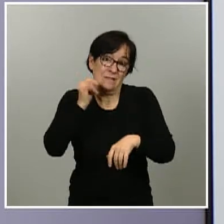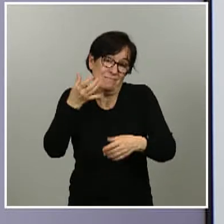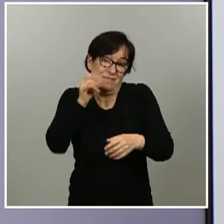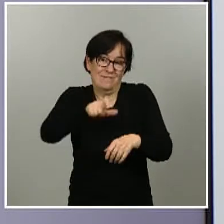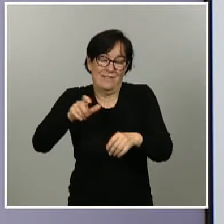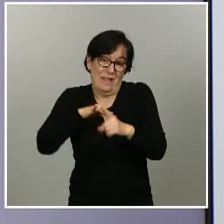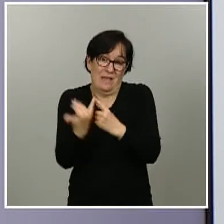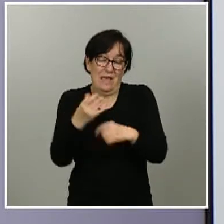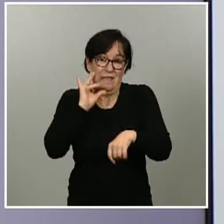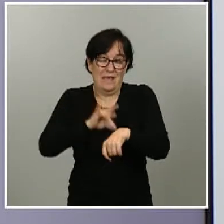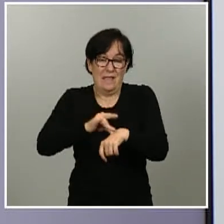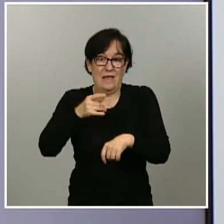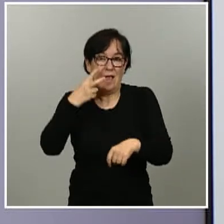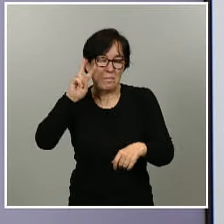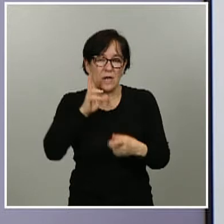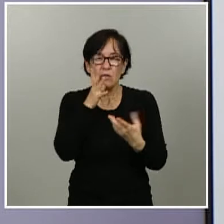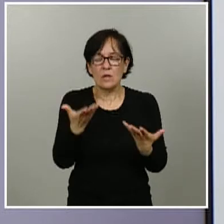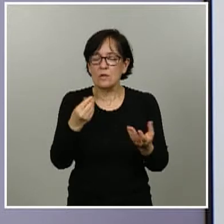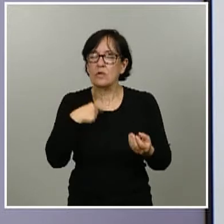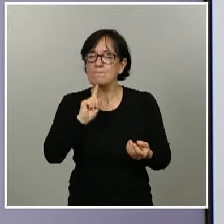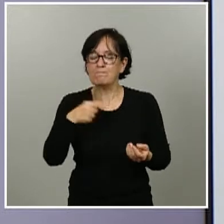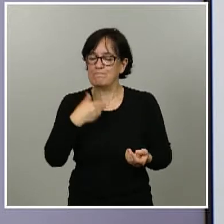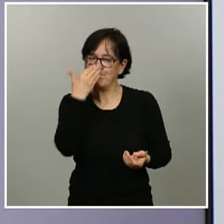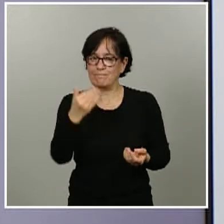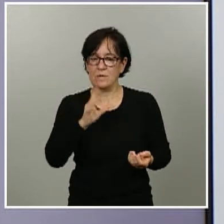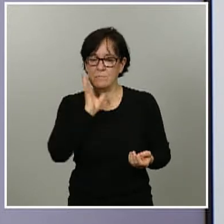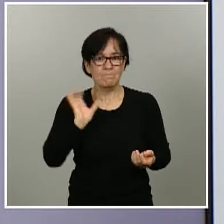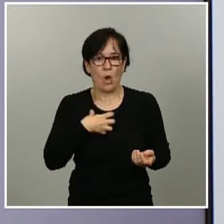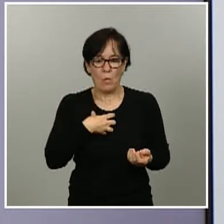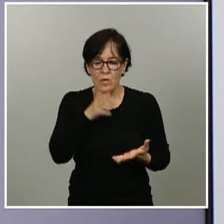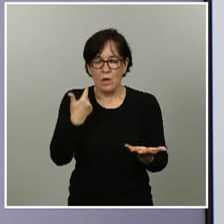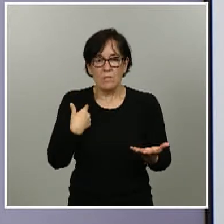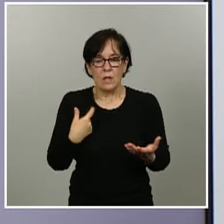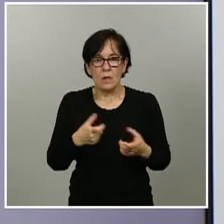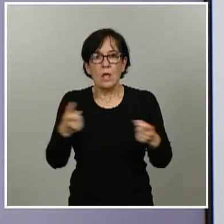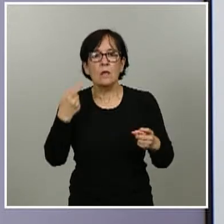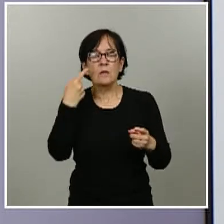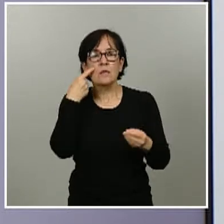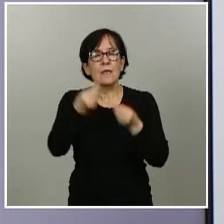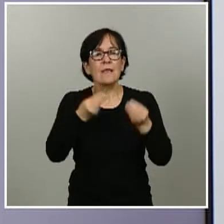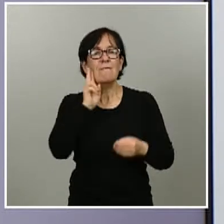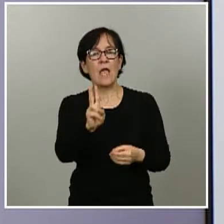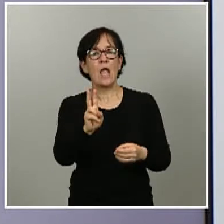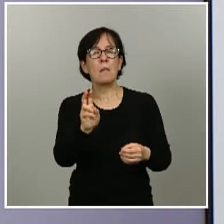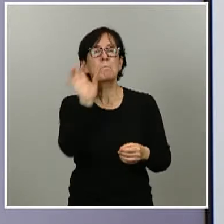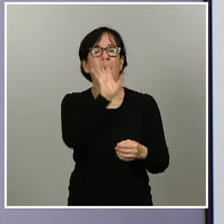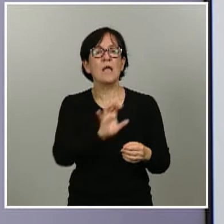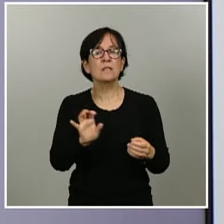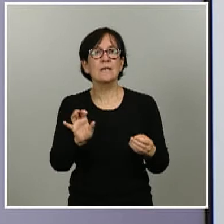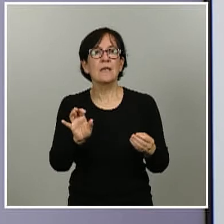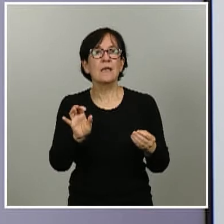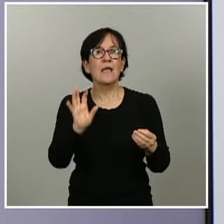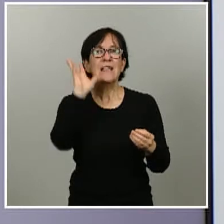atrevería a decir que por el incremento que se observa en estos países el clima no tiene efecto